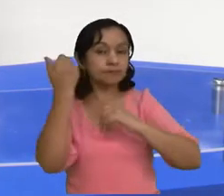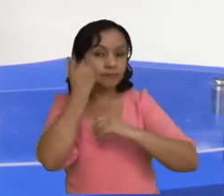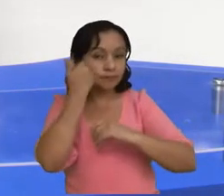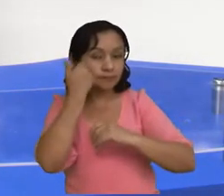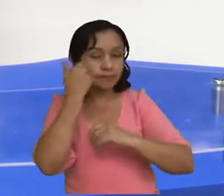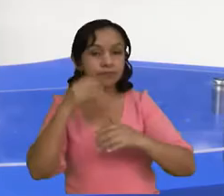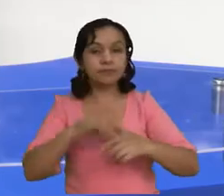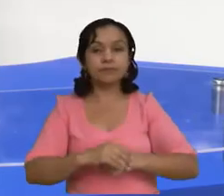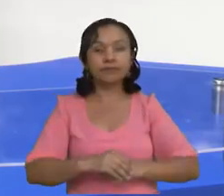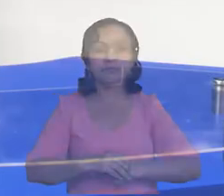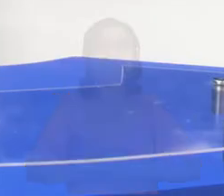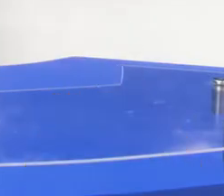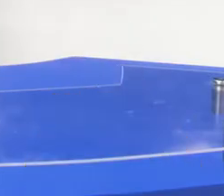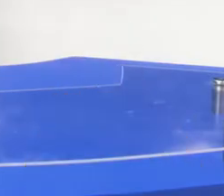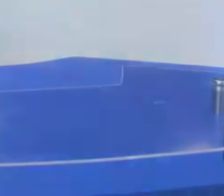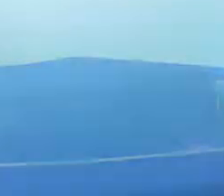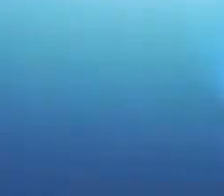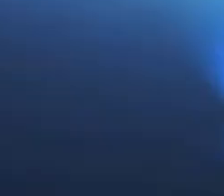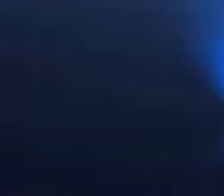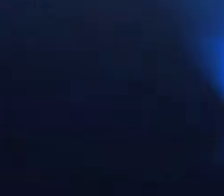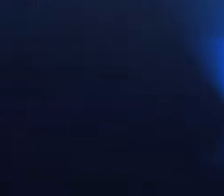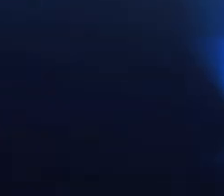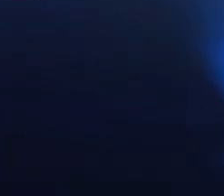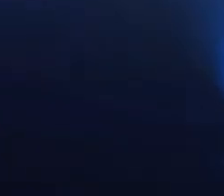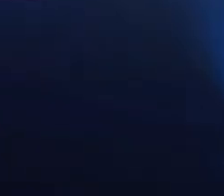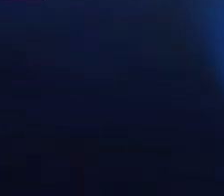antiepidemiológica. Veamos.